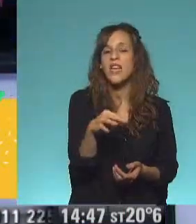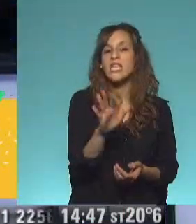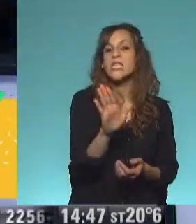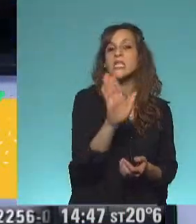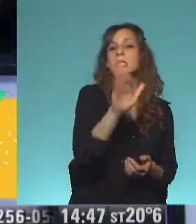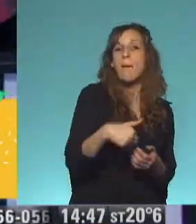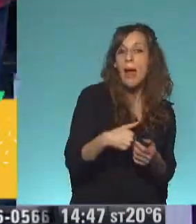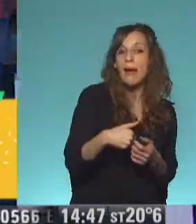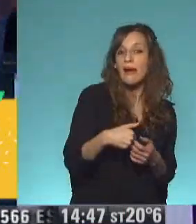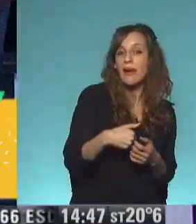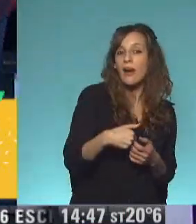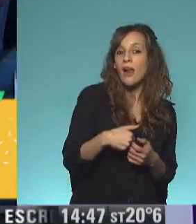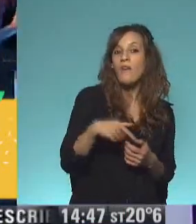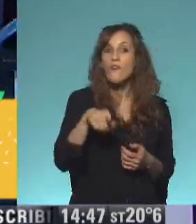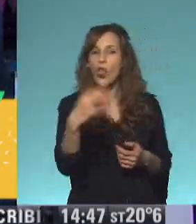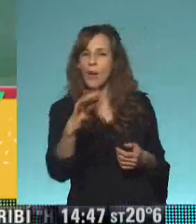Escucha.